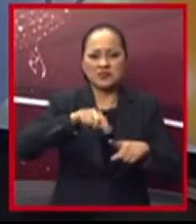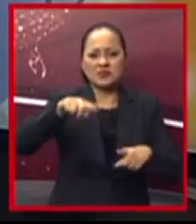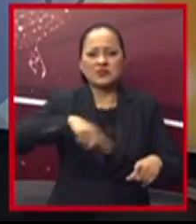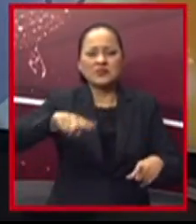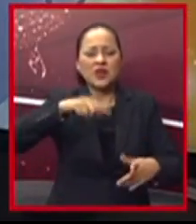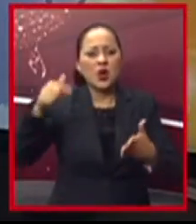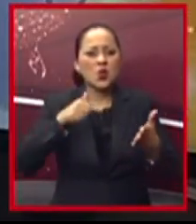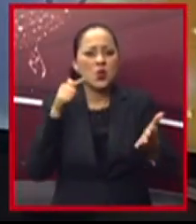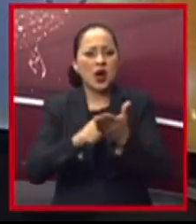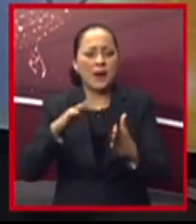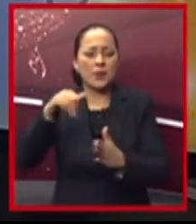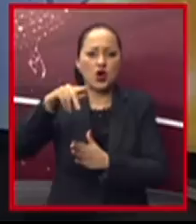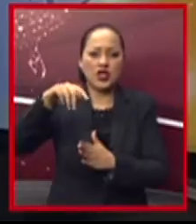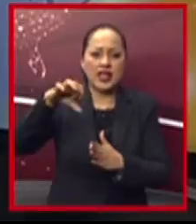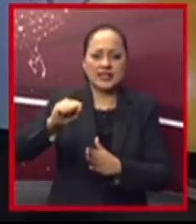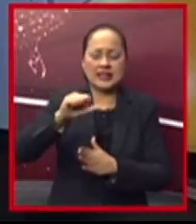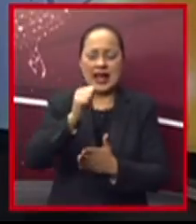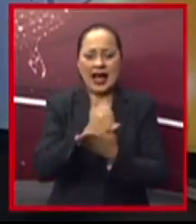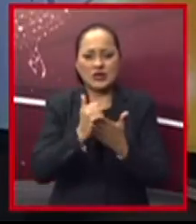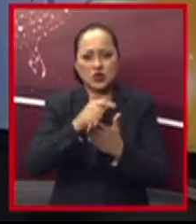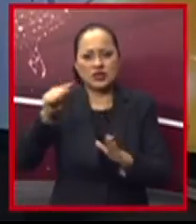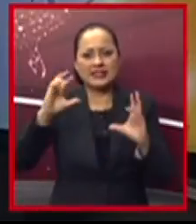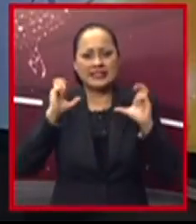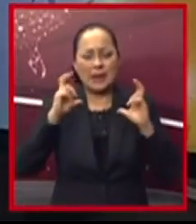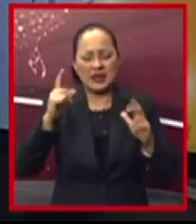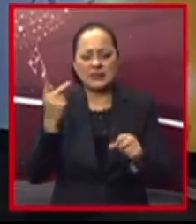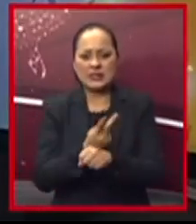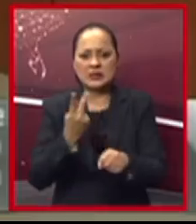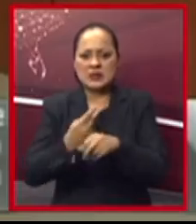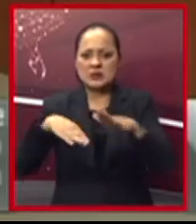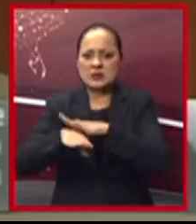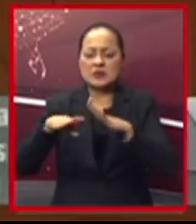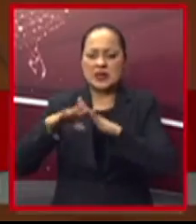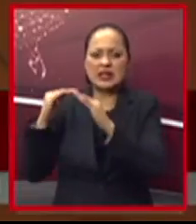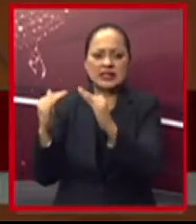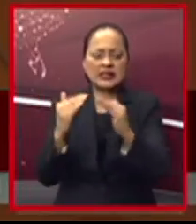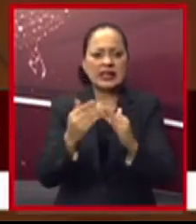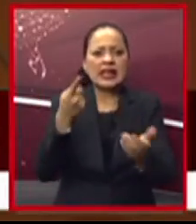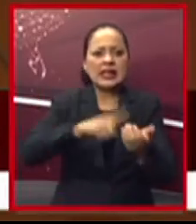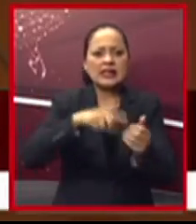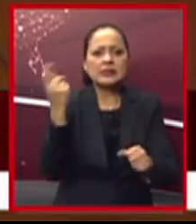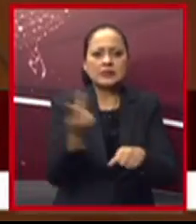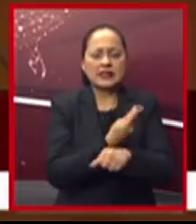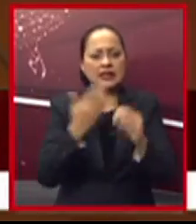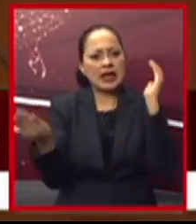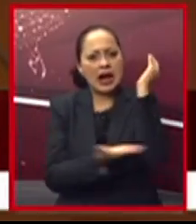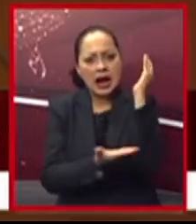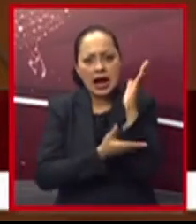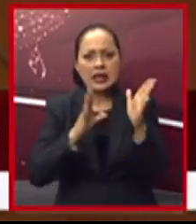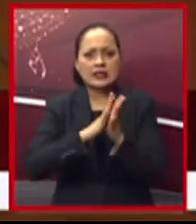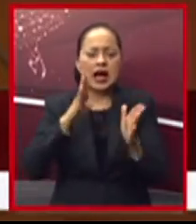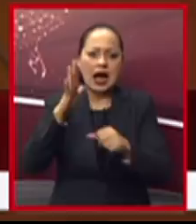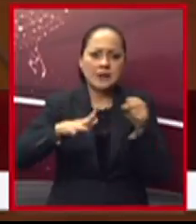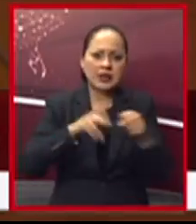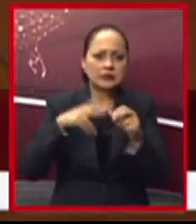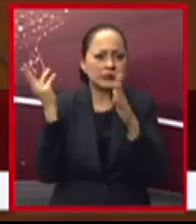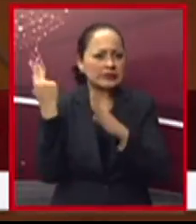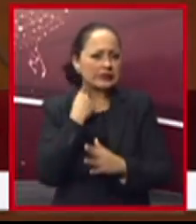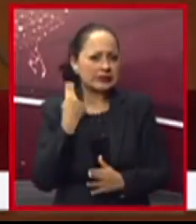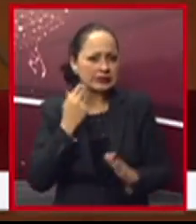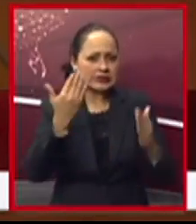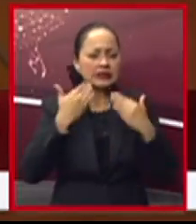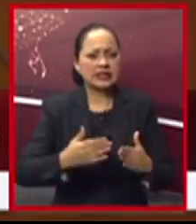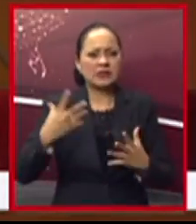reserva de la biosfera Montes Azules, Chiapas, que se han reflejado en el cambio de uso de suelo, tala clandestina, cacería ilegal, explotación